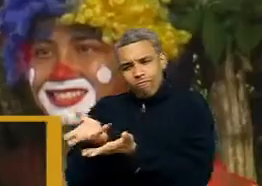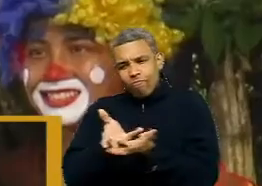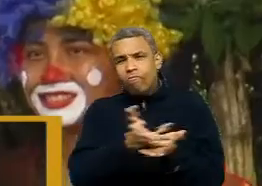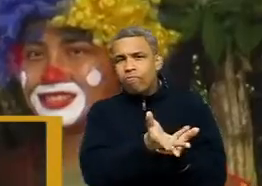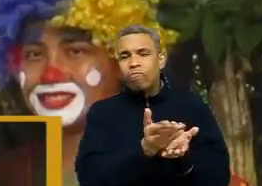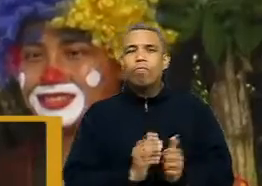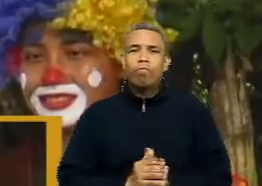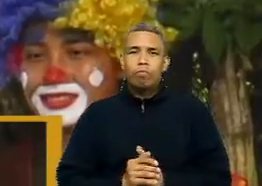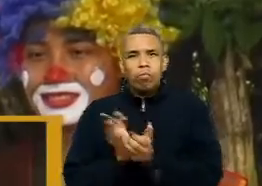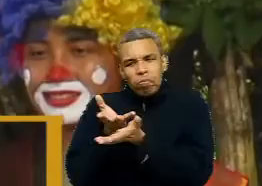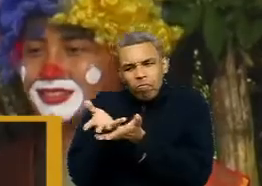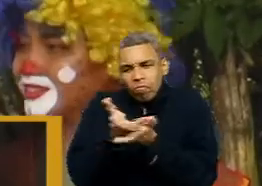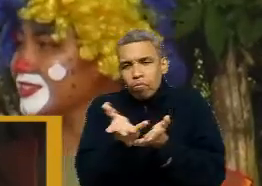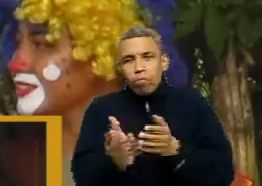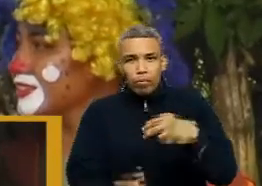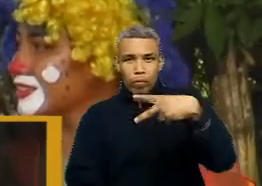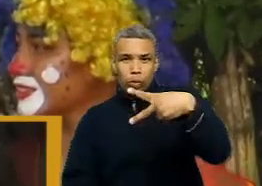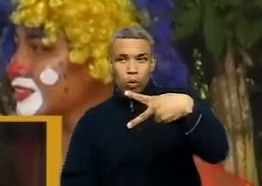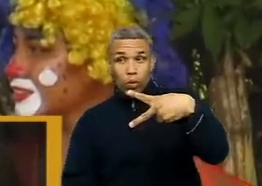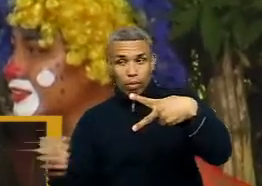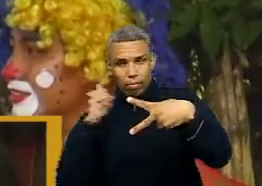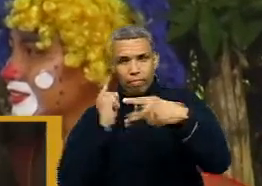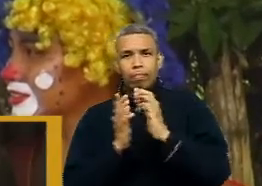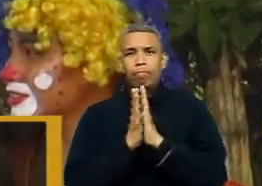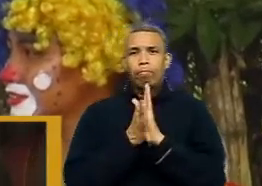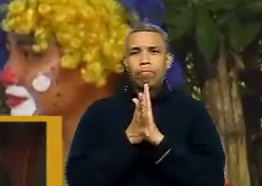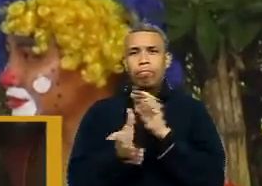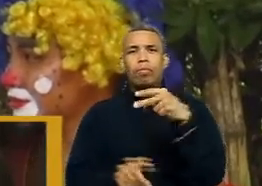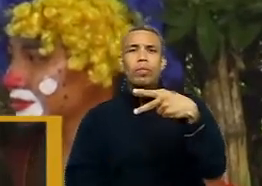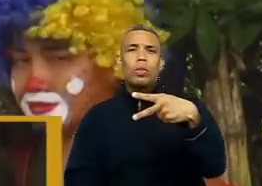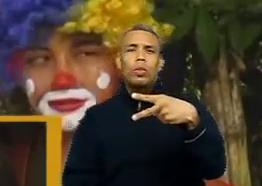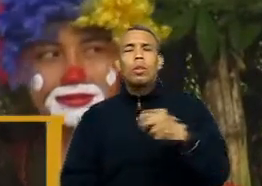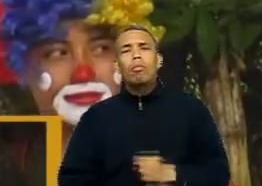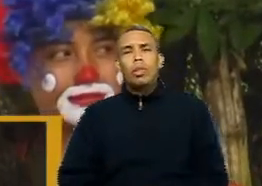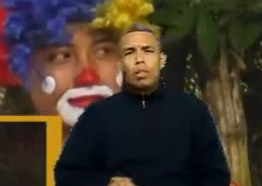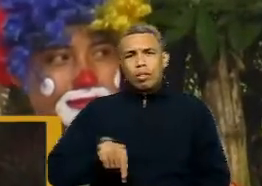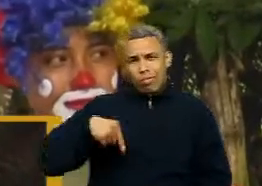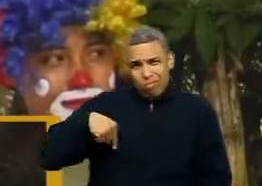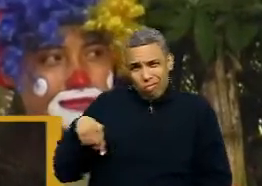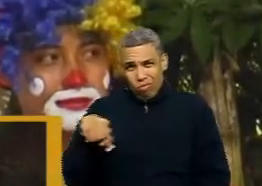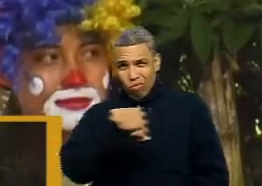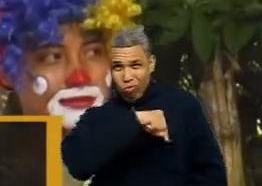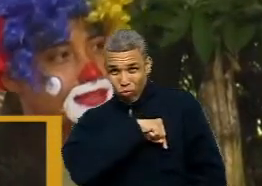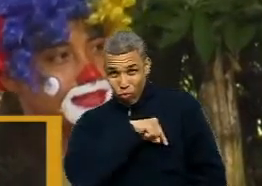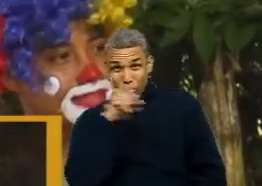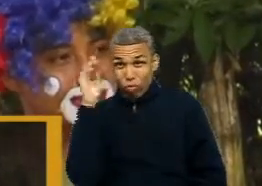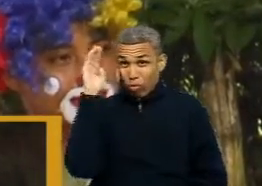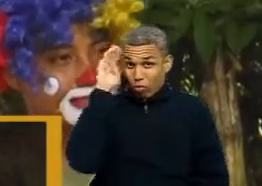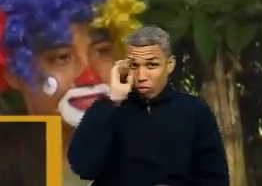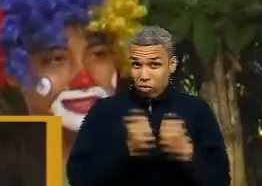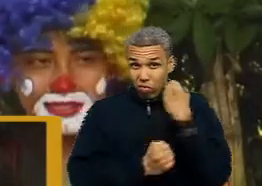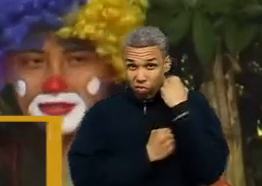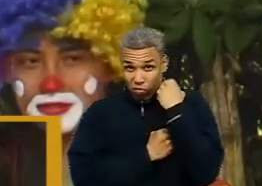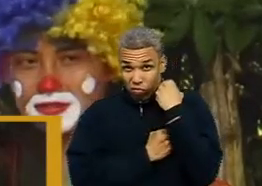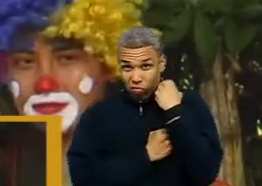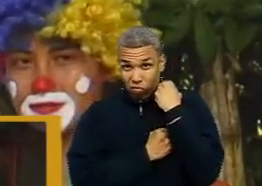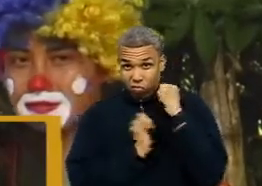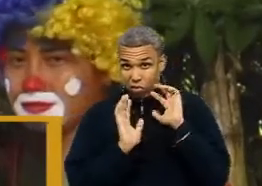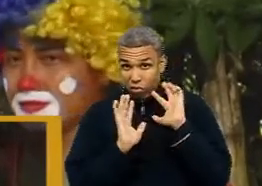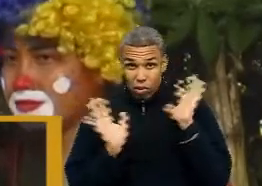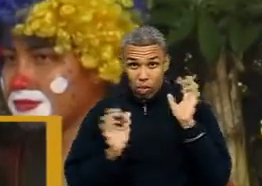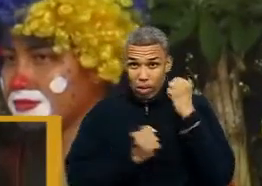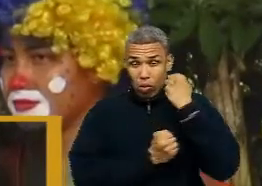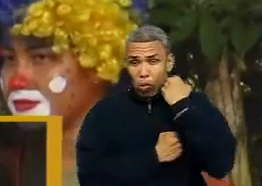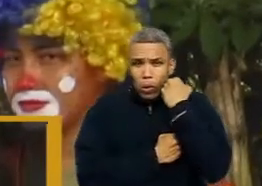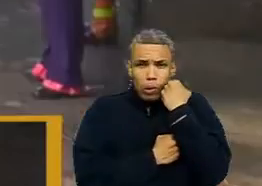militar. Estamos tratando de que la población civil se dé cuenta que nosotros no solamente somos camuflados, somos alegría, somos tranquilidad, que se den cuenta que